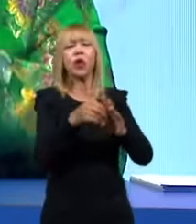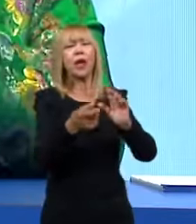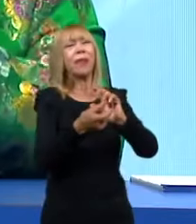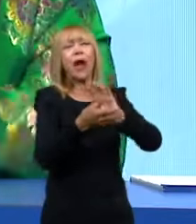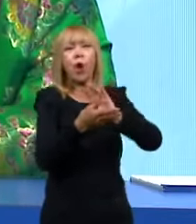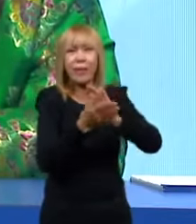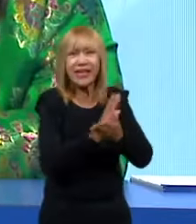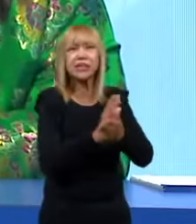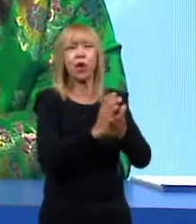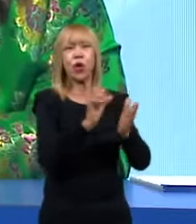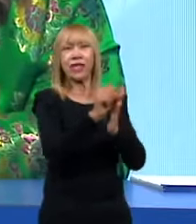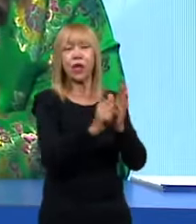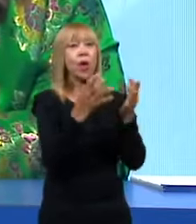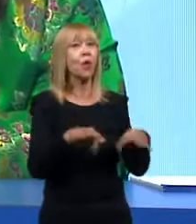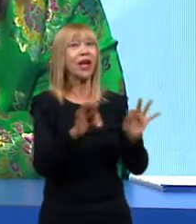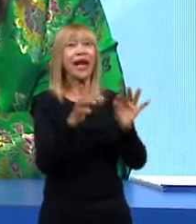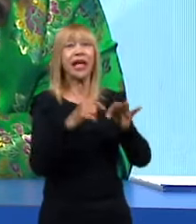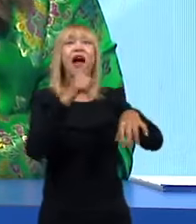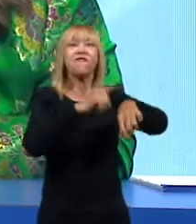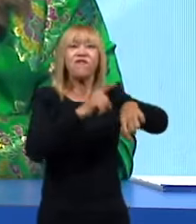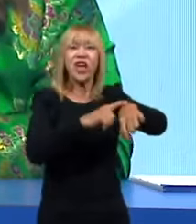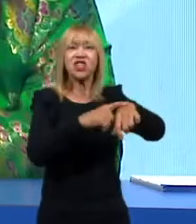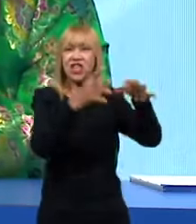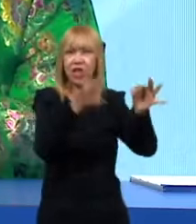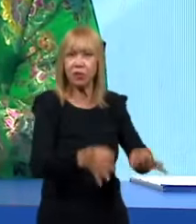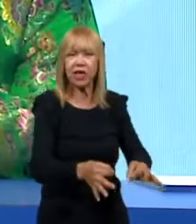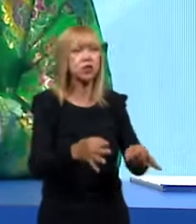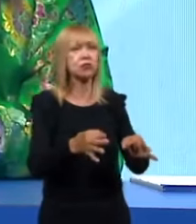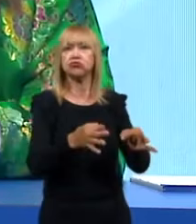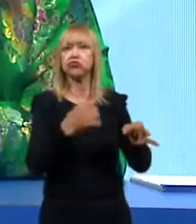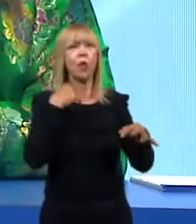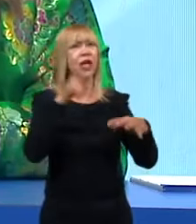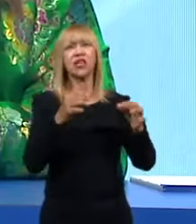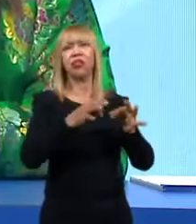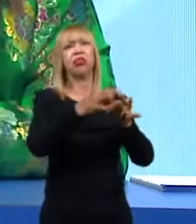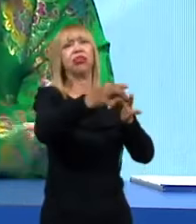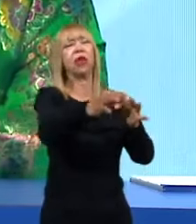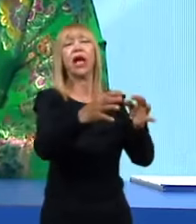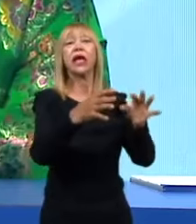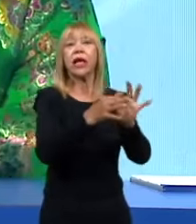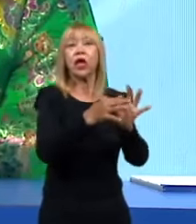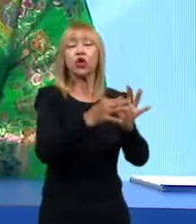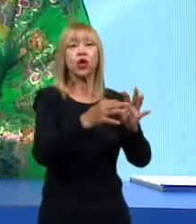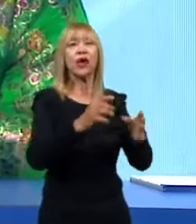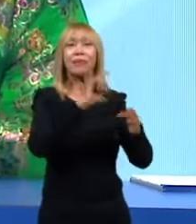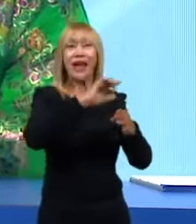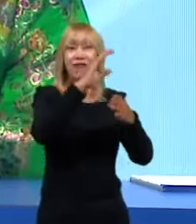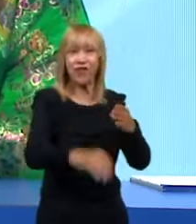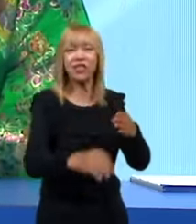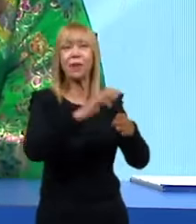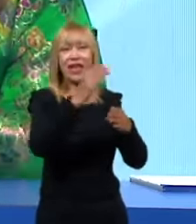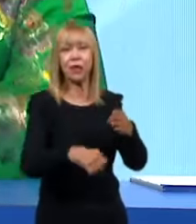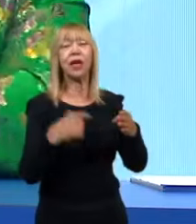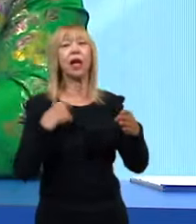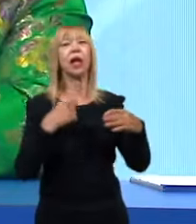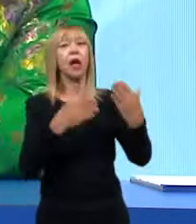Estado. Lo importante de eso es que tenga fecha de terminación, o sea, no puede ser indefinido territorio incorporado. Es el tránsito que han tenido